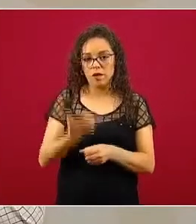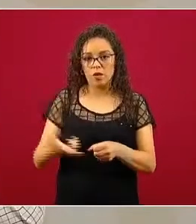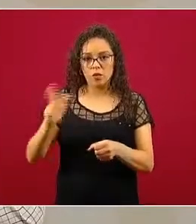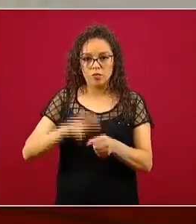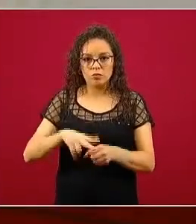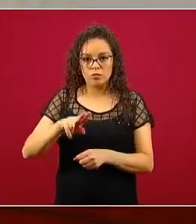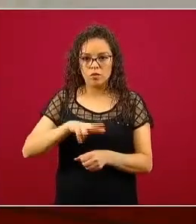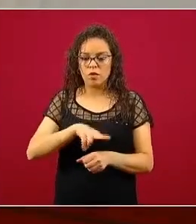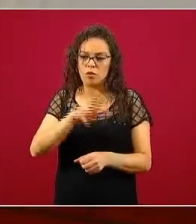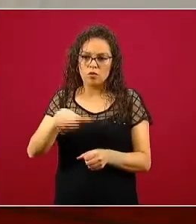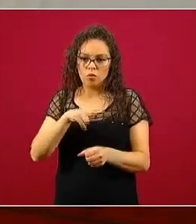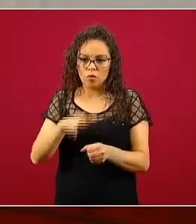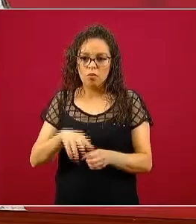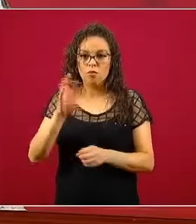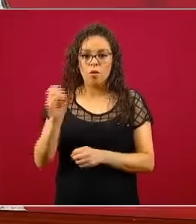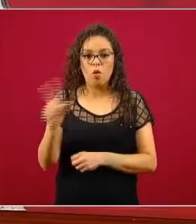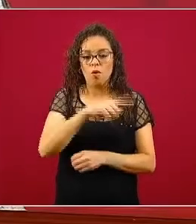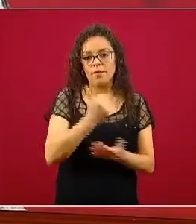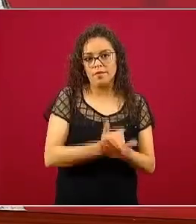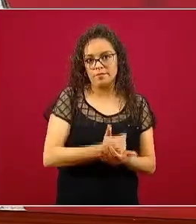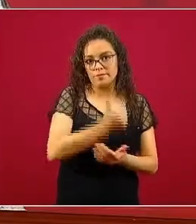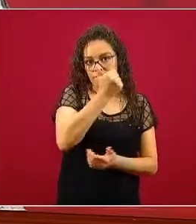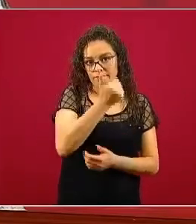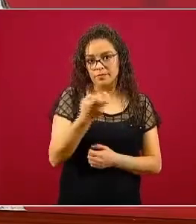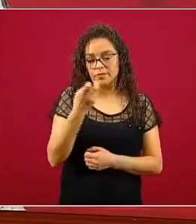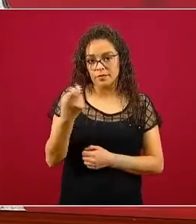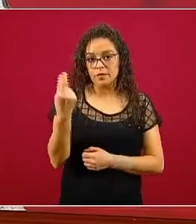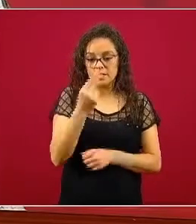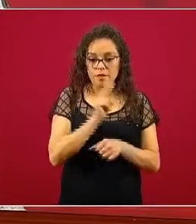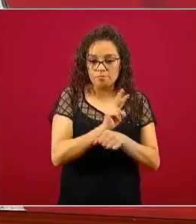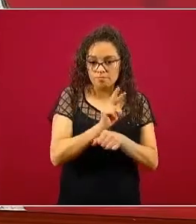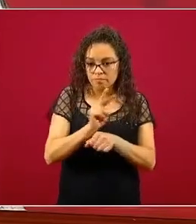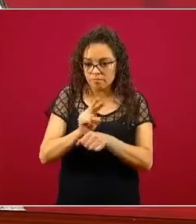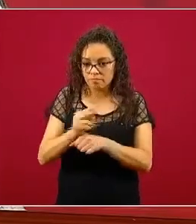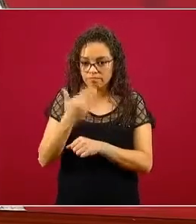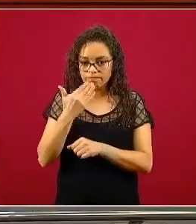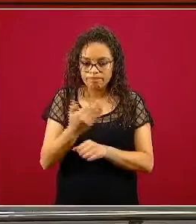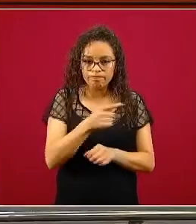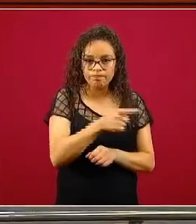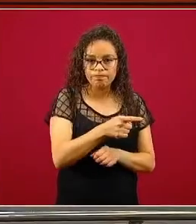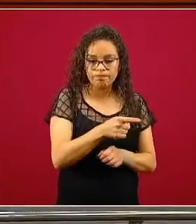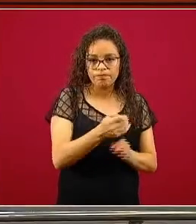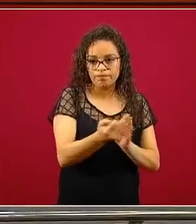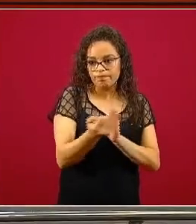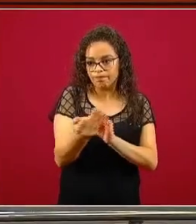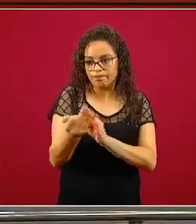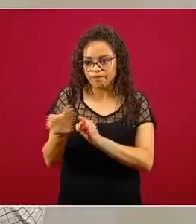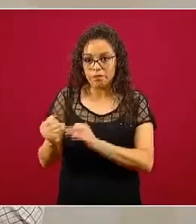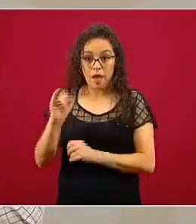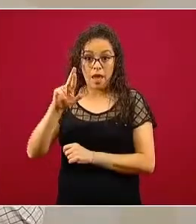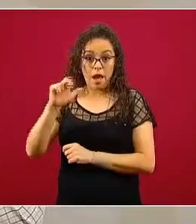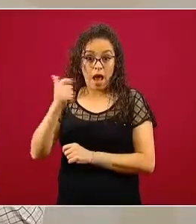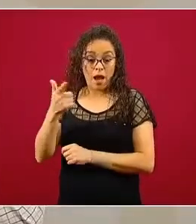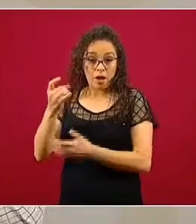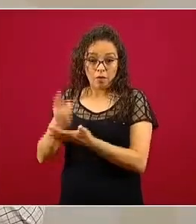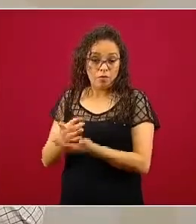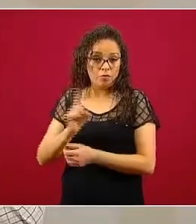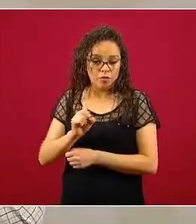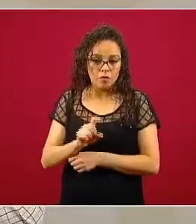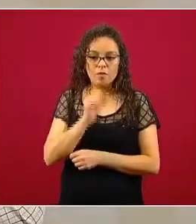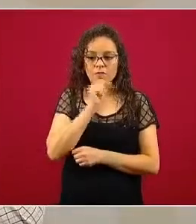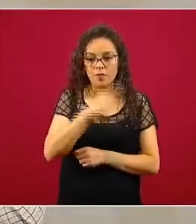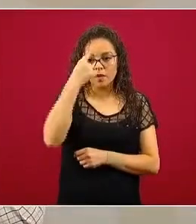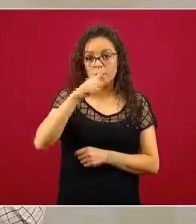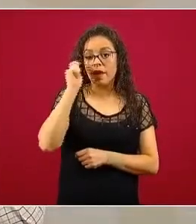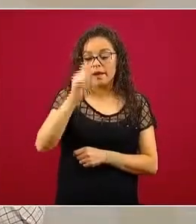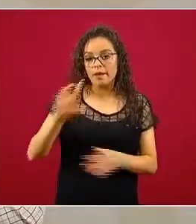como para UTI. Entonces esto lo vamos a estar monitorizando muy de cerca, no solamente en la red IRAC, sino también a efectos de la